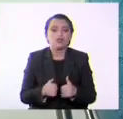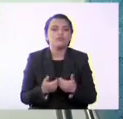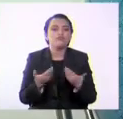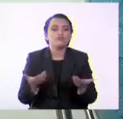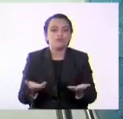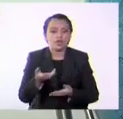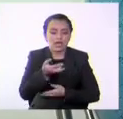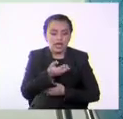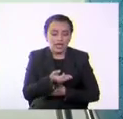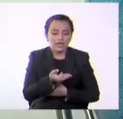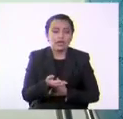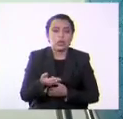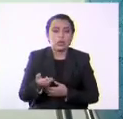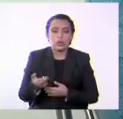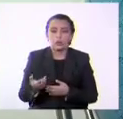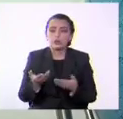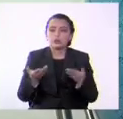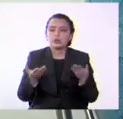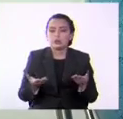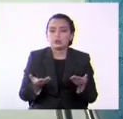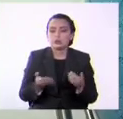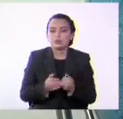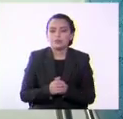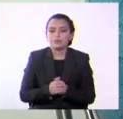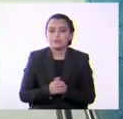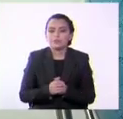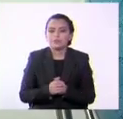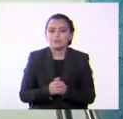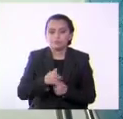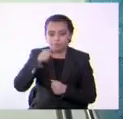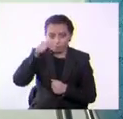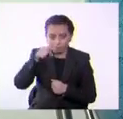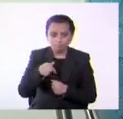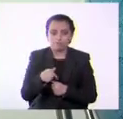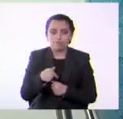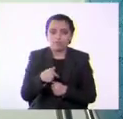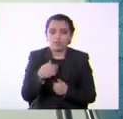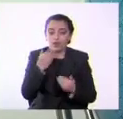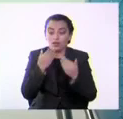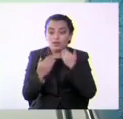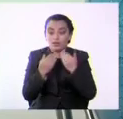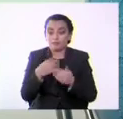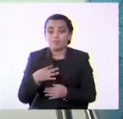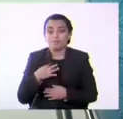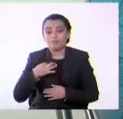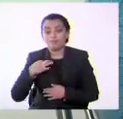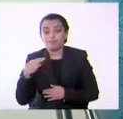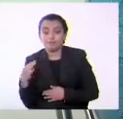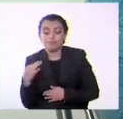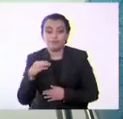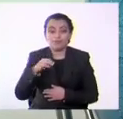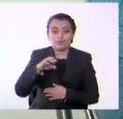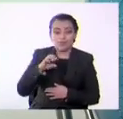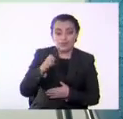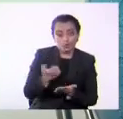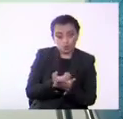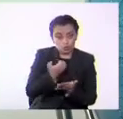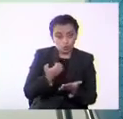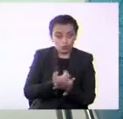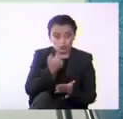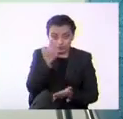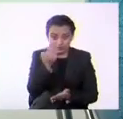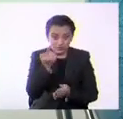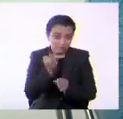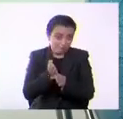recursos, nosotros vamos a acudir en ese momento a un economista que precisamente nos va a responder muchas de las dudas que ustedes